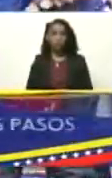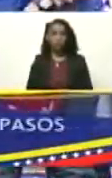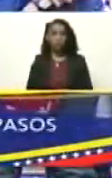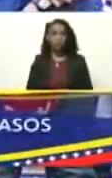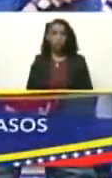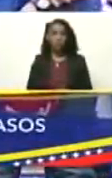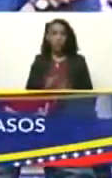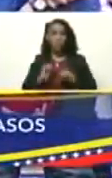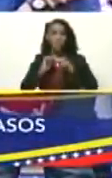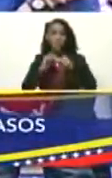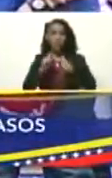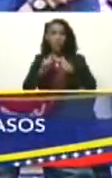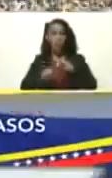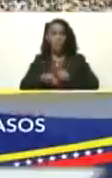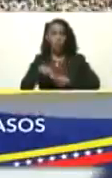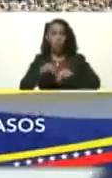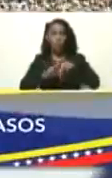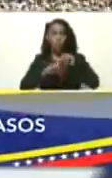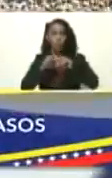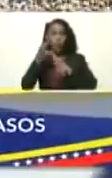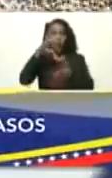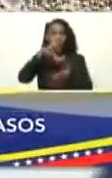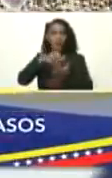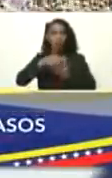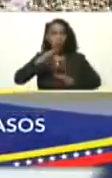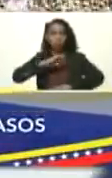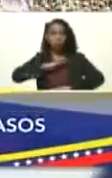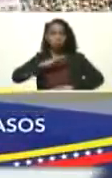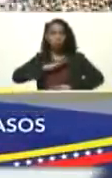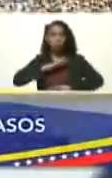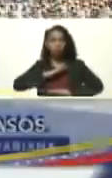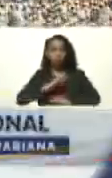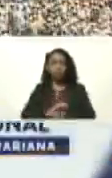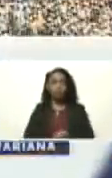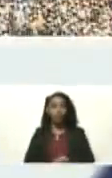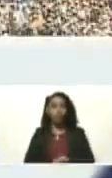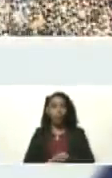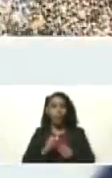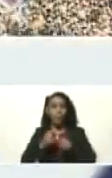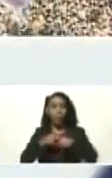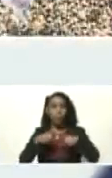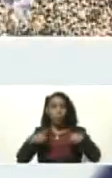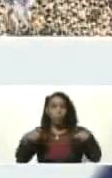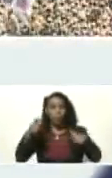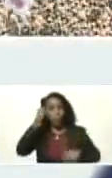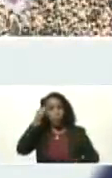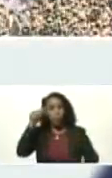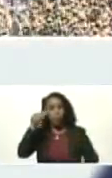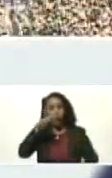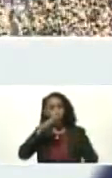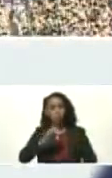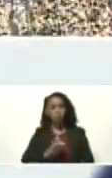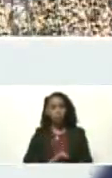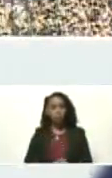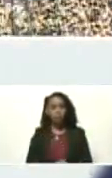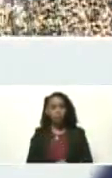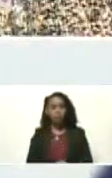Y empezó la construcción del estado de bienestar y la prosperidad del pueblo.